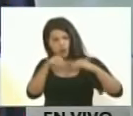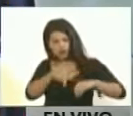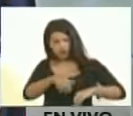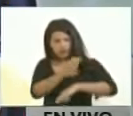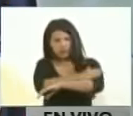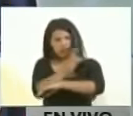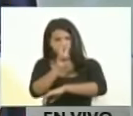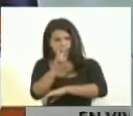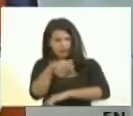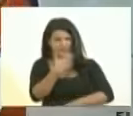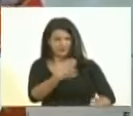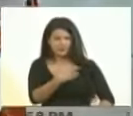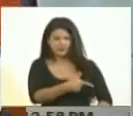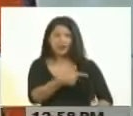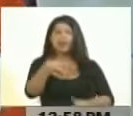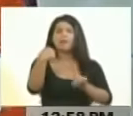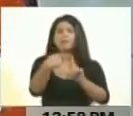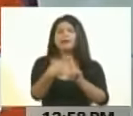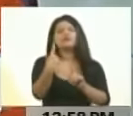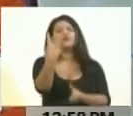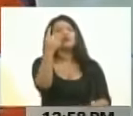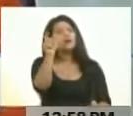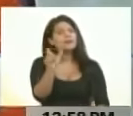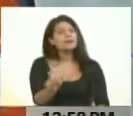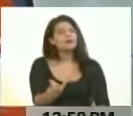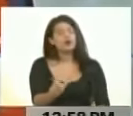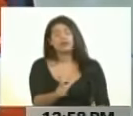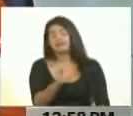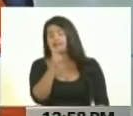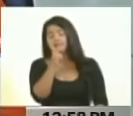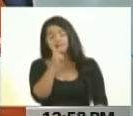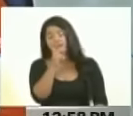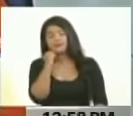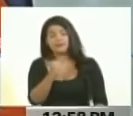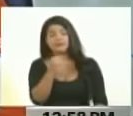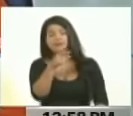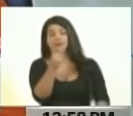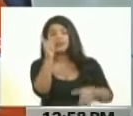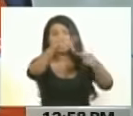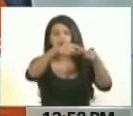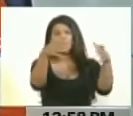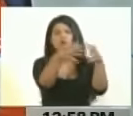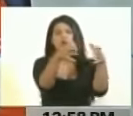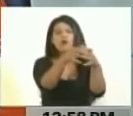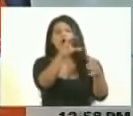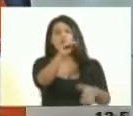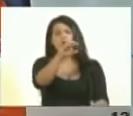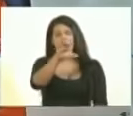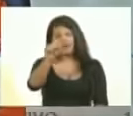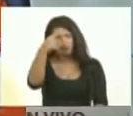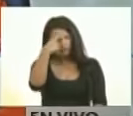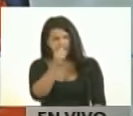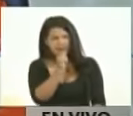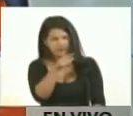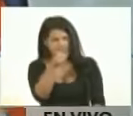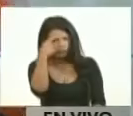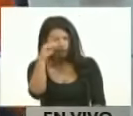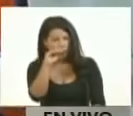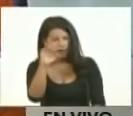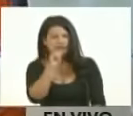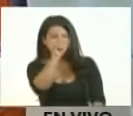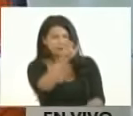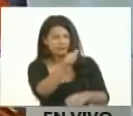venezolana, entre un personaje cretino y siniestro de la Organización de los Estados Americanos, que todos saben quién es,